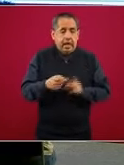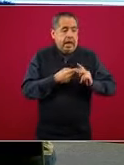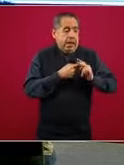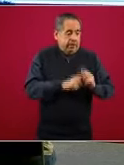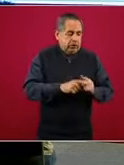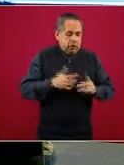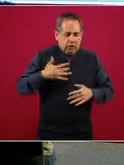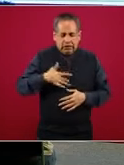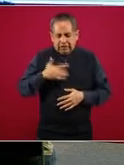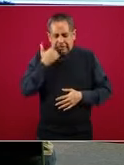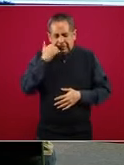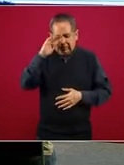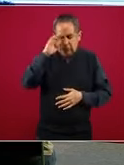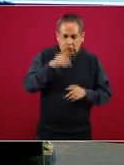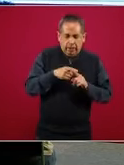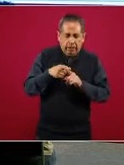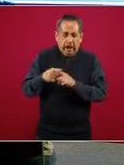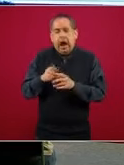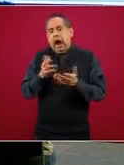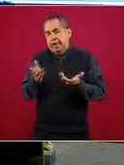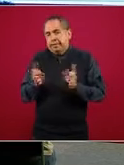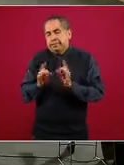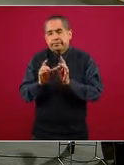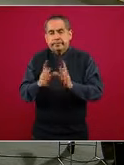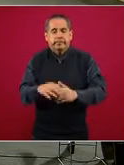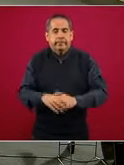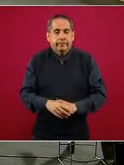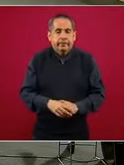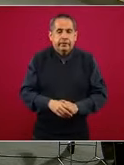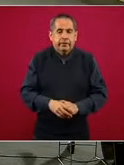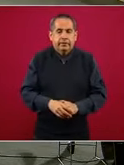de los síntomas la anterior. La siguiente.